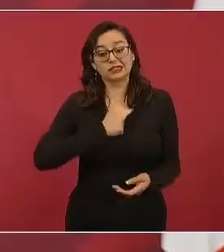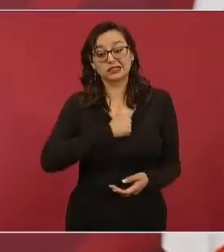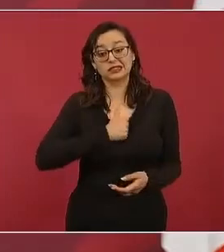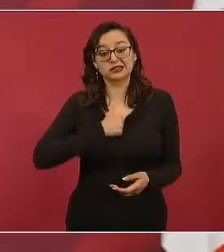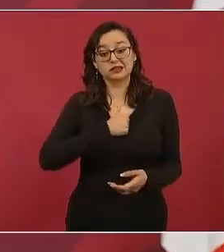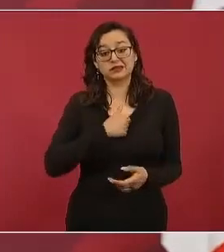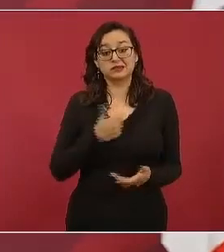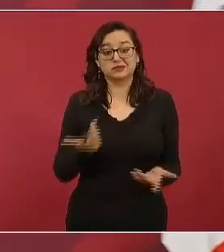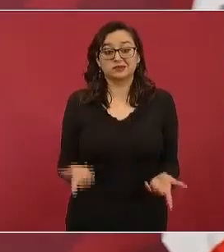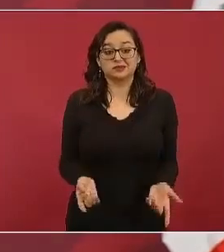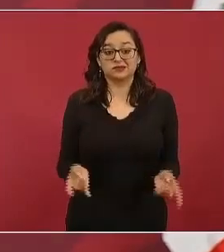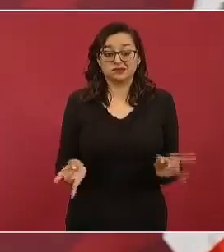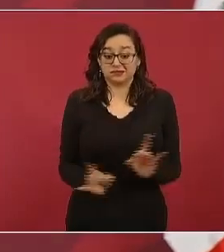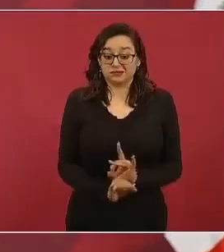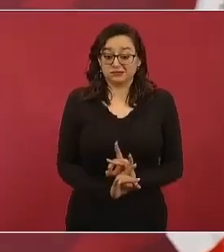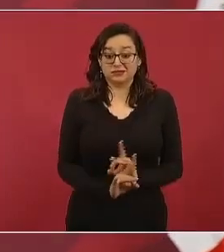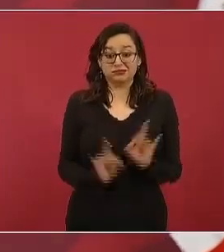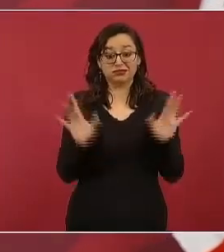es la